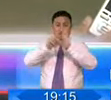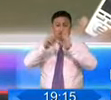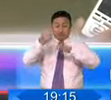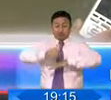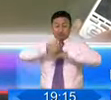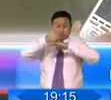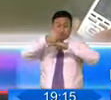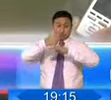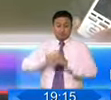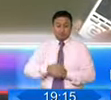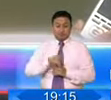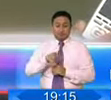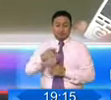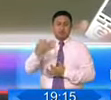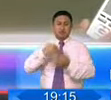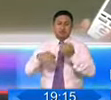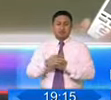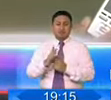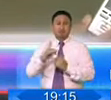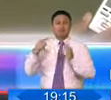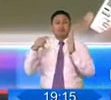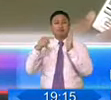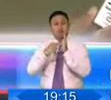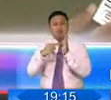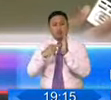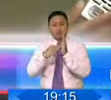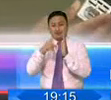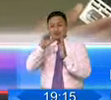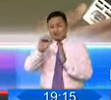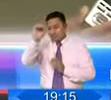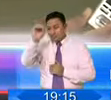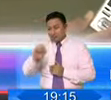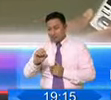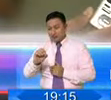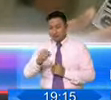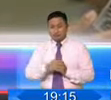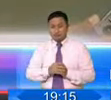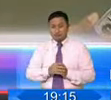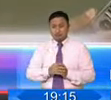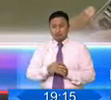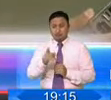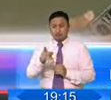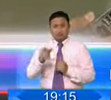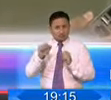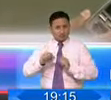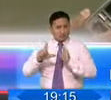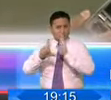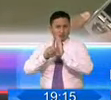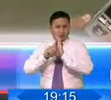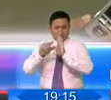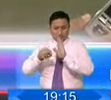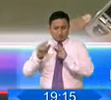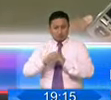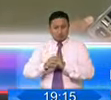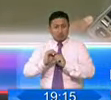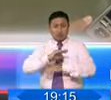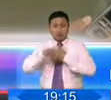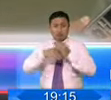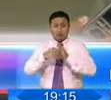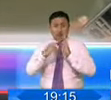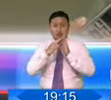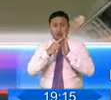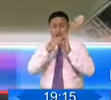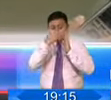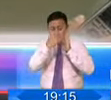ha señalado que la tasa de servicio de control aduanero es perfectamente legal y que ha cumplido con todos los